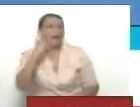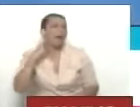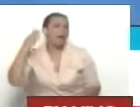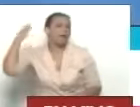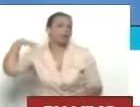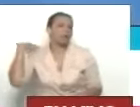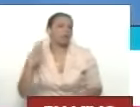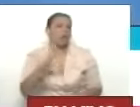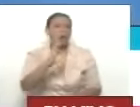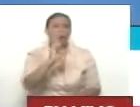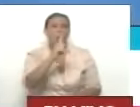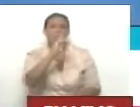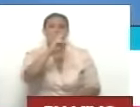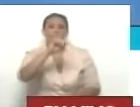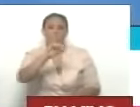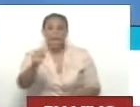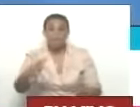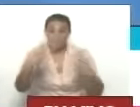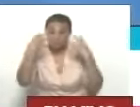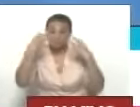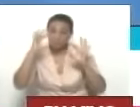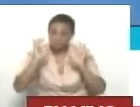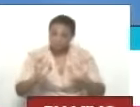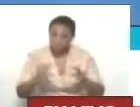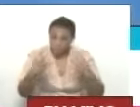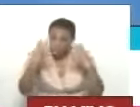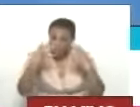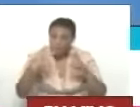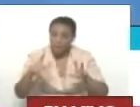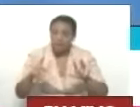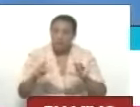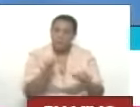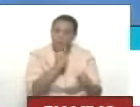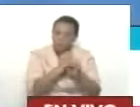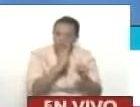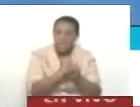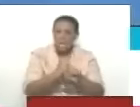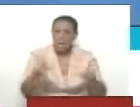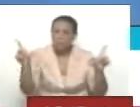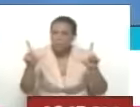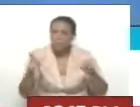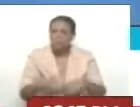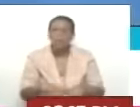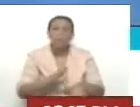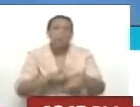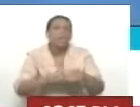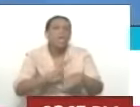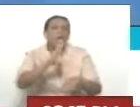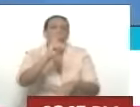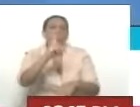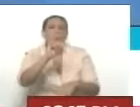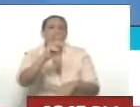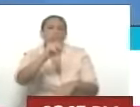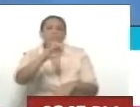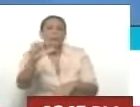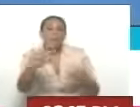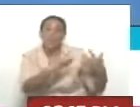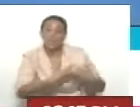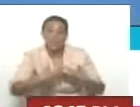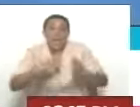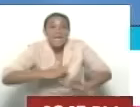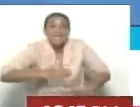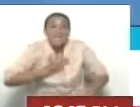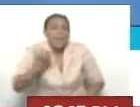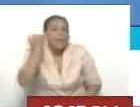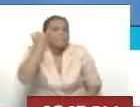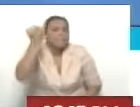qué es colonialista, compatriotas que me ven y me escuchan, por redes y por medios? ¿Por qué es colonialista? Porque Estados Unidos